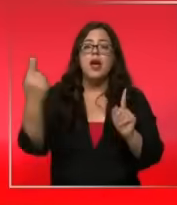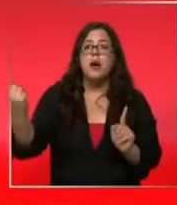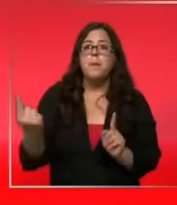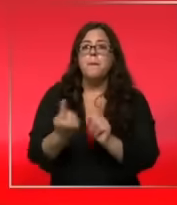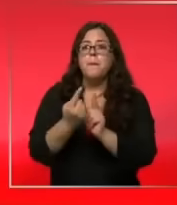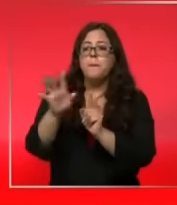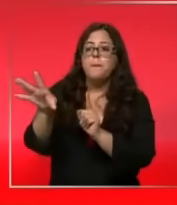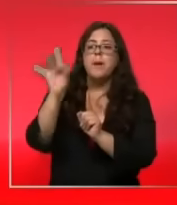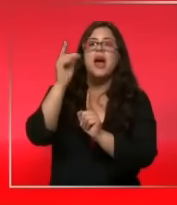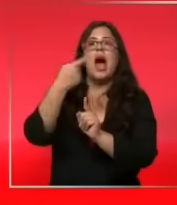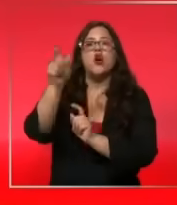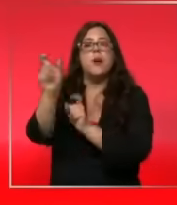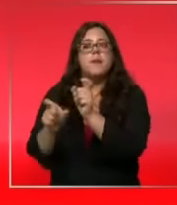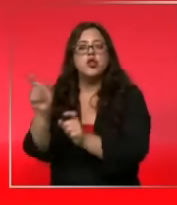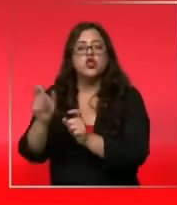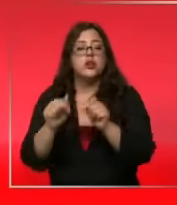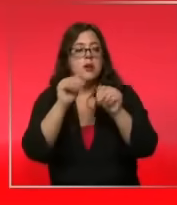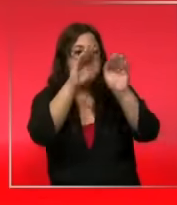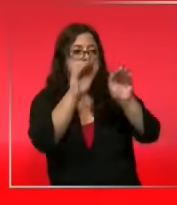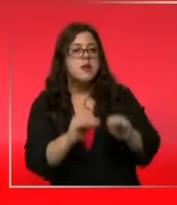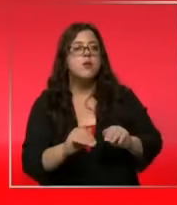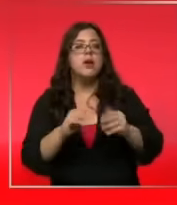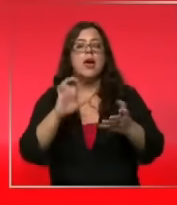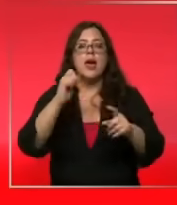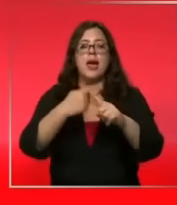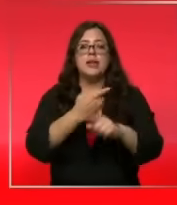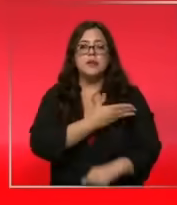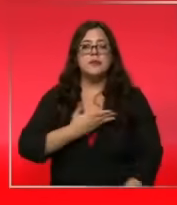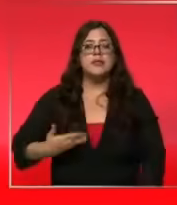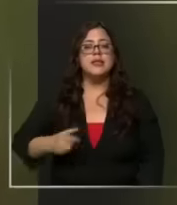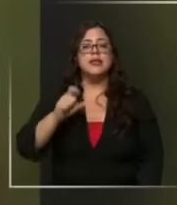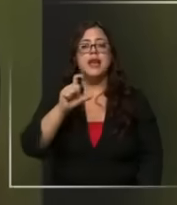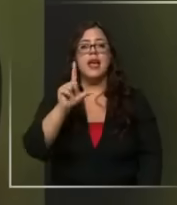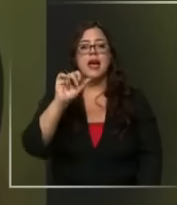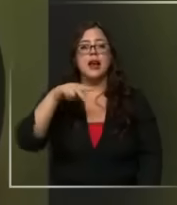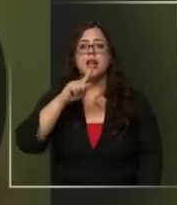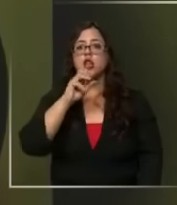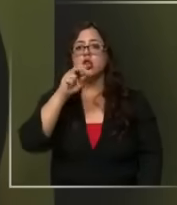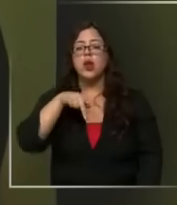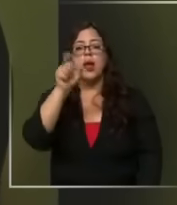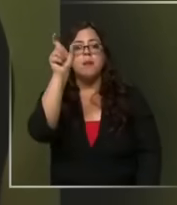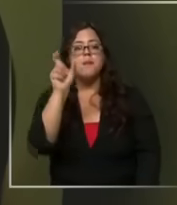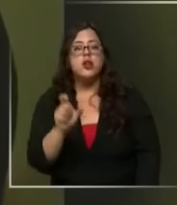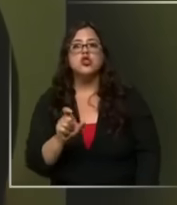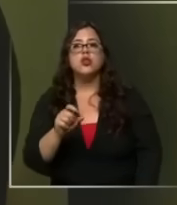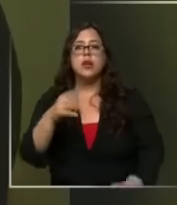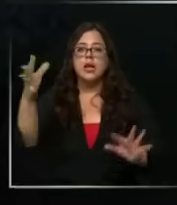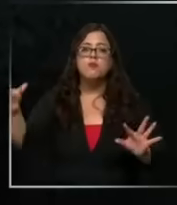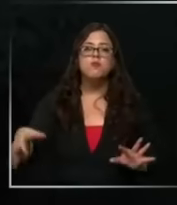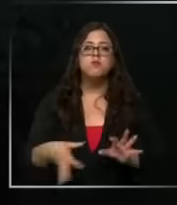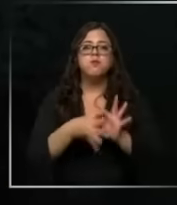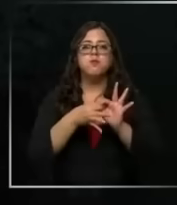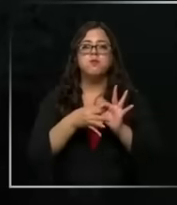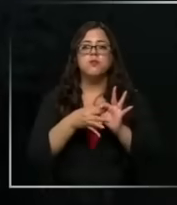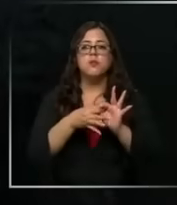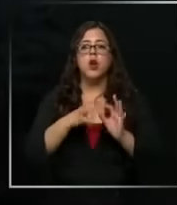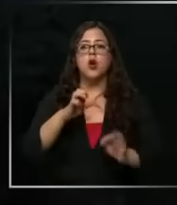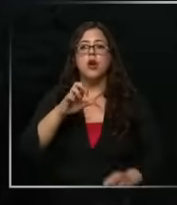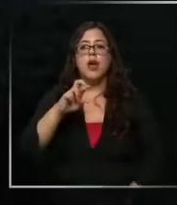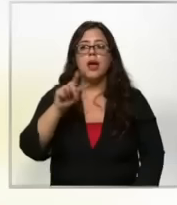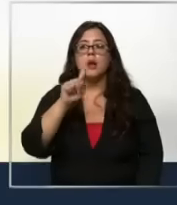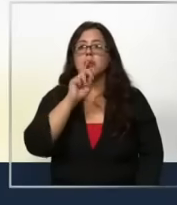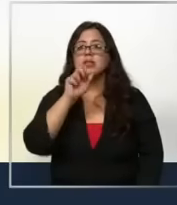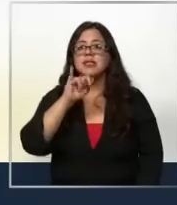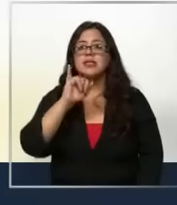El mismo interrogatorio contempló una pregunta sobre el exmandatario Bill Clinton, una de las personalidades que más relación tuvo con Epstein en los años